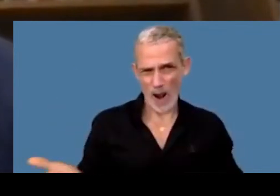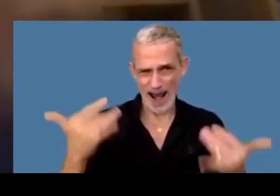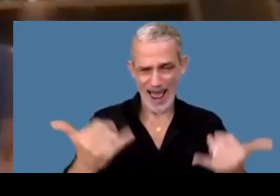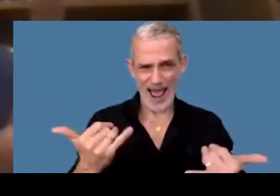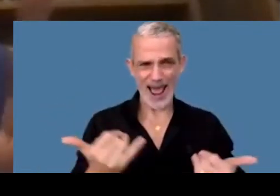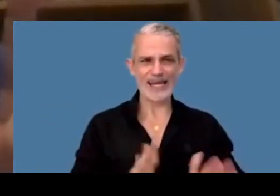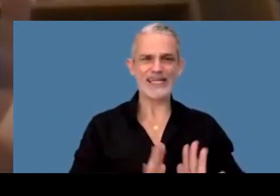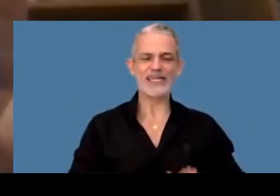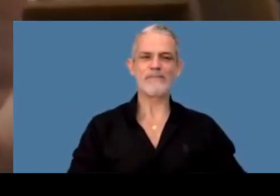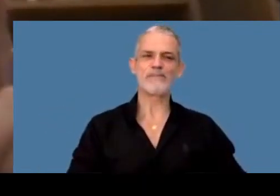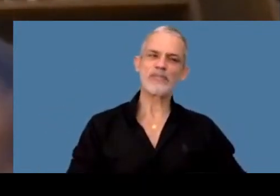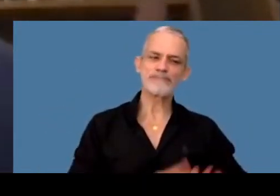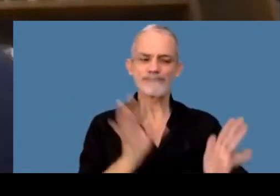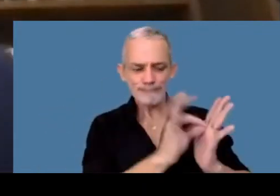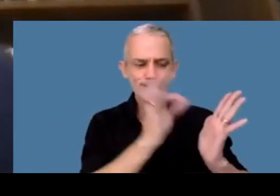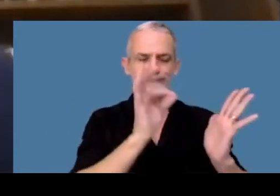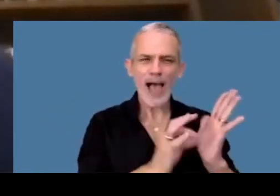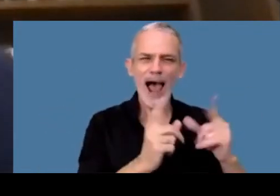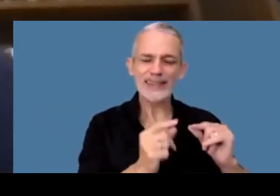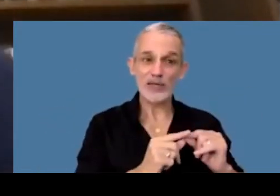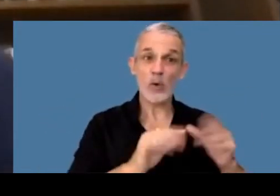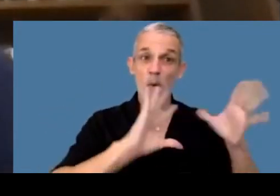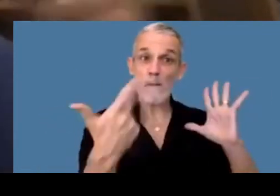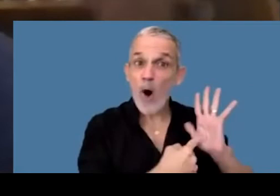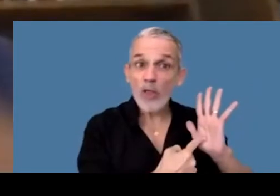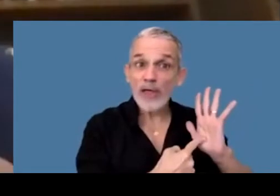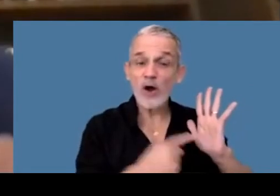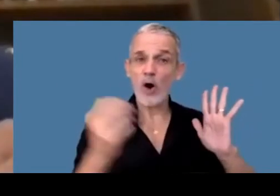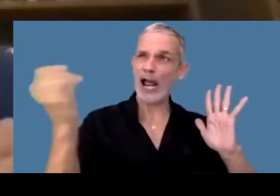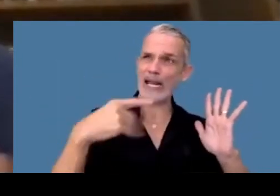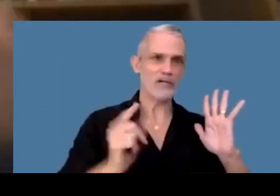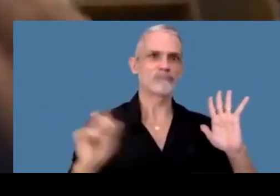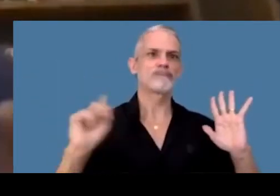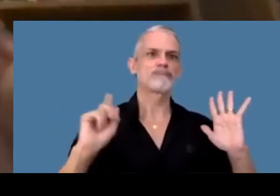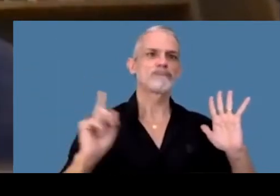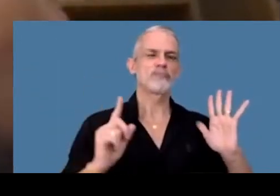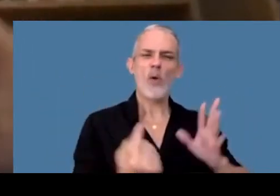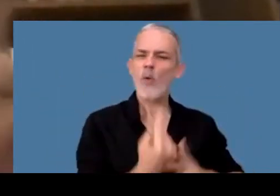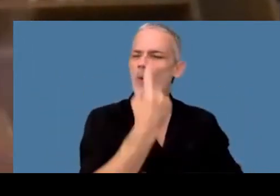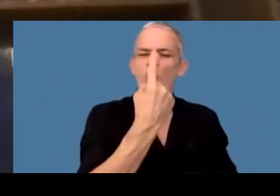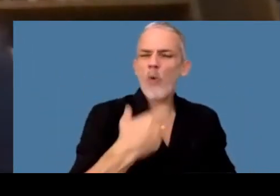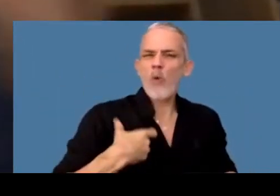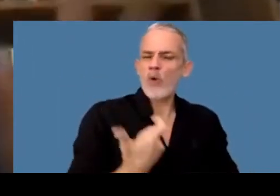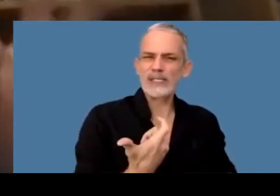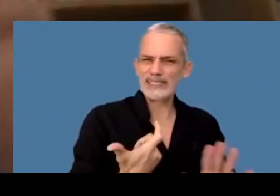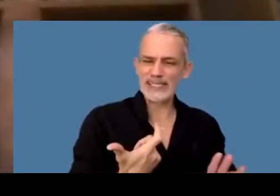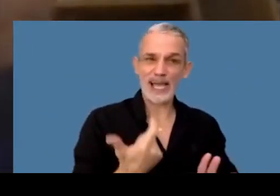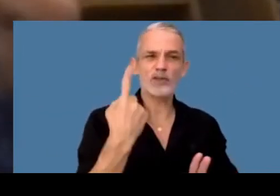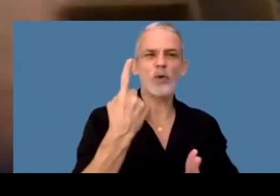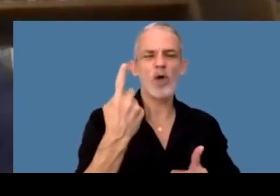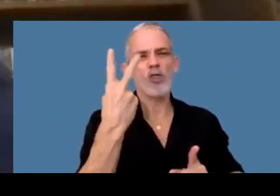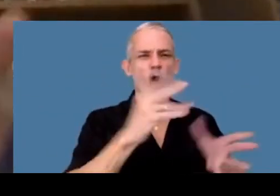Ahora, el modelo no está cuestionado. El modelo de unicidad sindical es válido, porque hay dos grandes